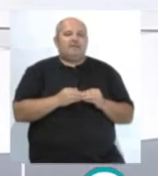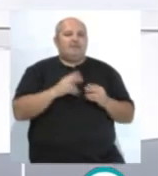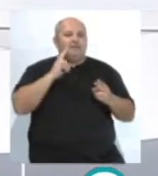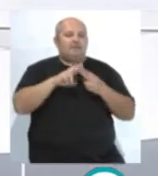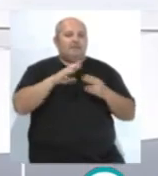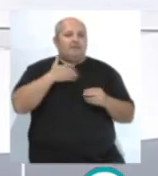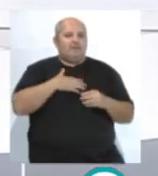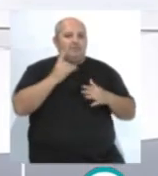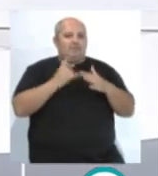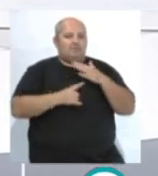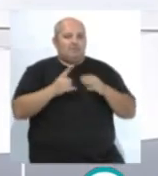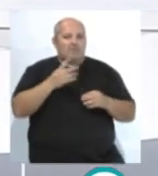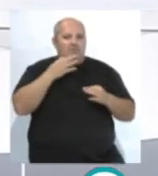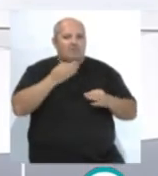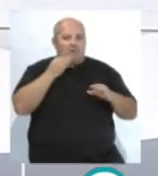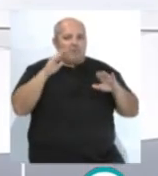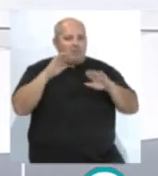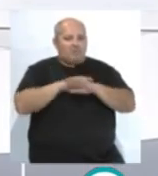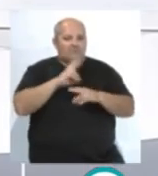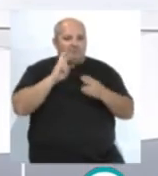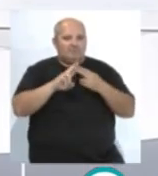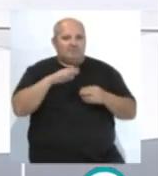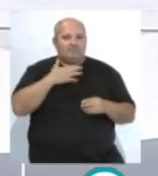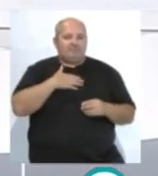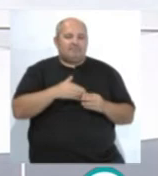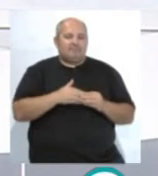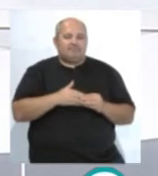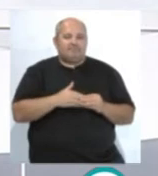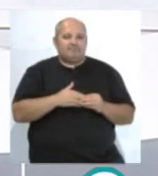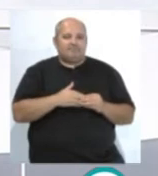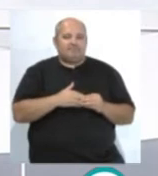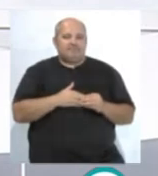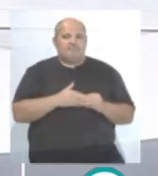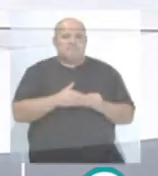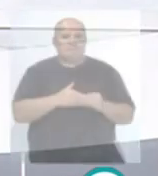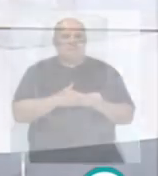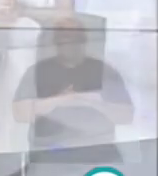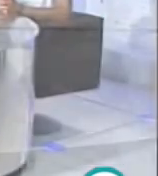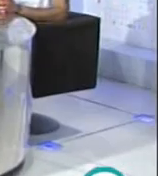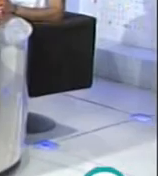Nosotros nos pedimos hasta mañana con más Submarino Amarillo. Que tengan una muy, pero que muy buena noche. Hasta luego.